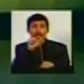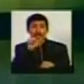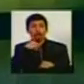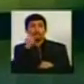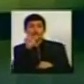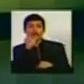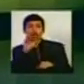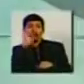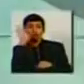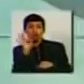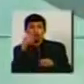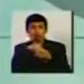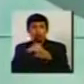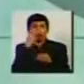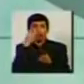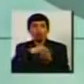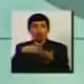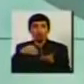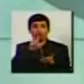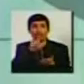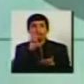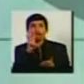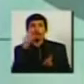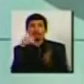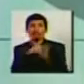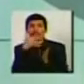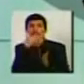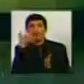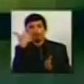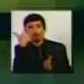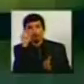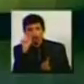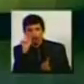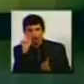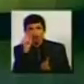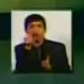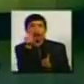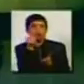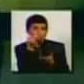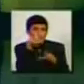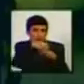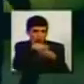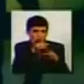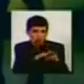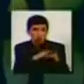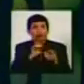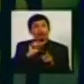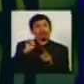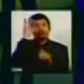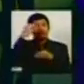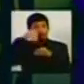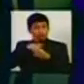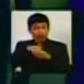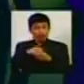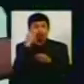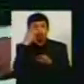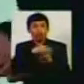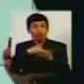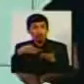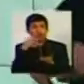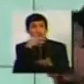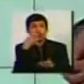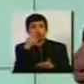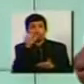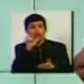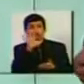46,69% de los votos con tres millones setenta y tres mil quinientos setenta sufragios En esta segunda vuelta tres millones